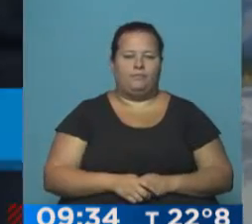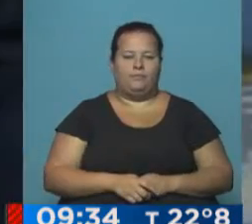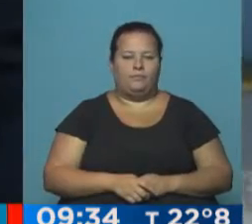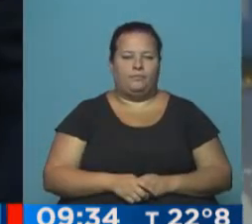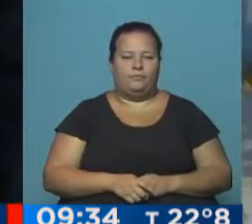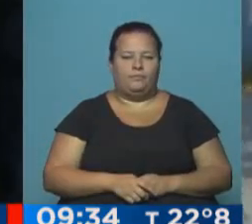de uno